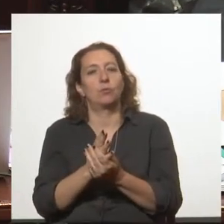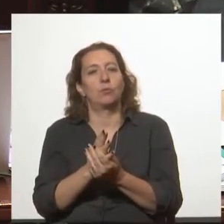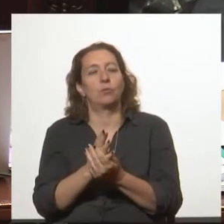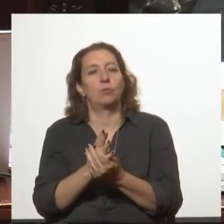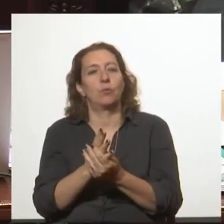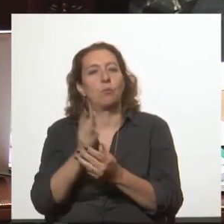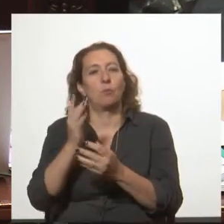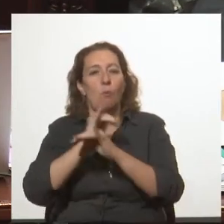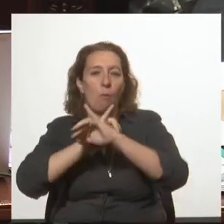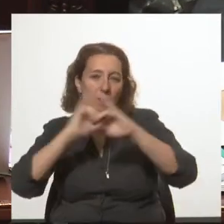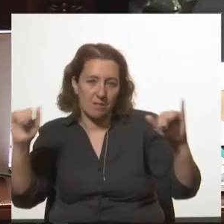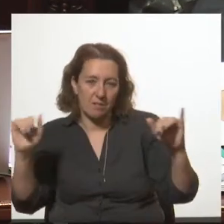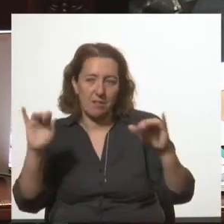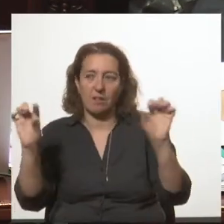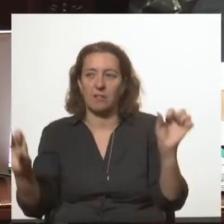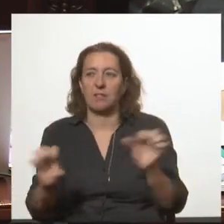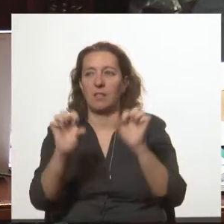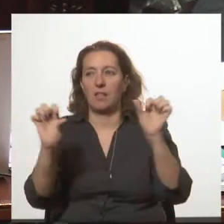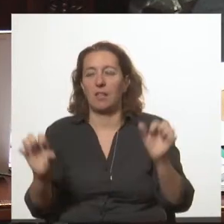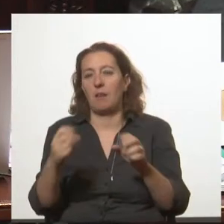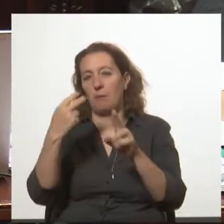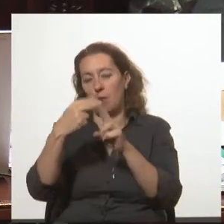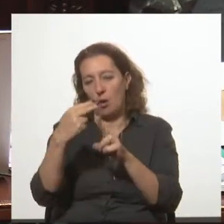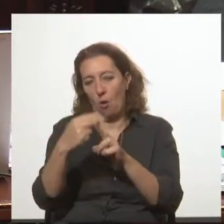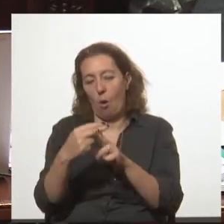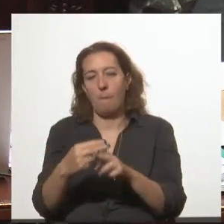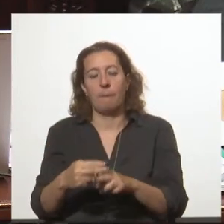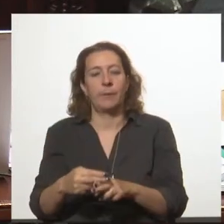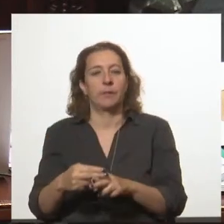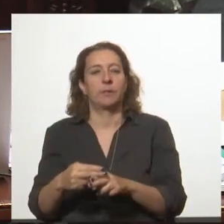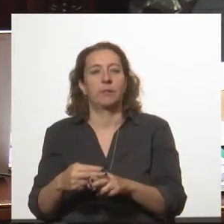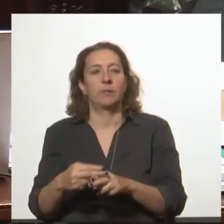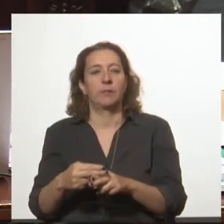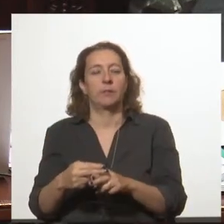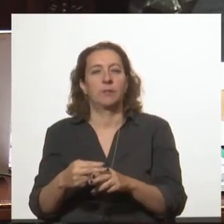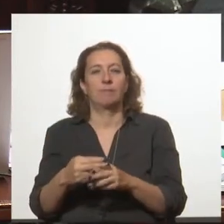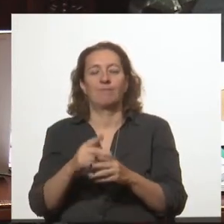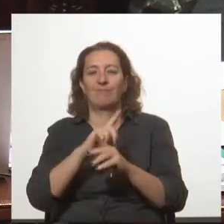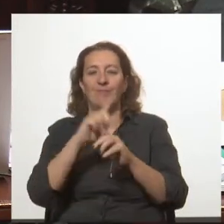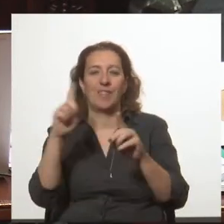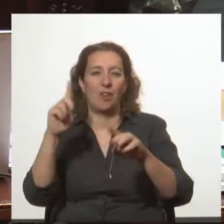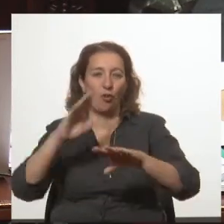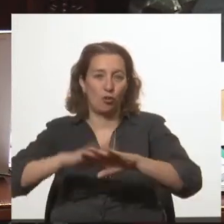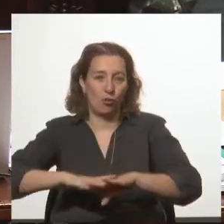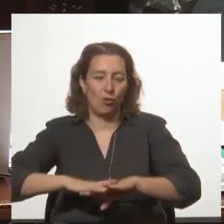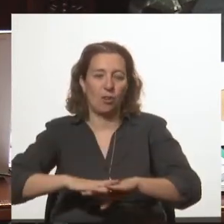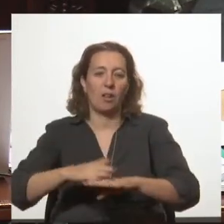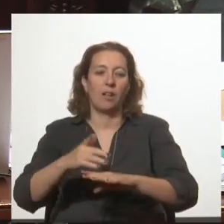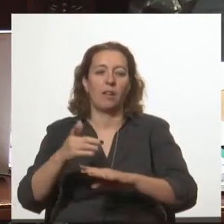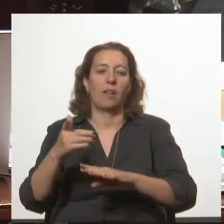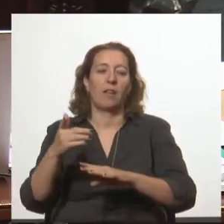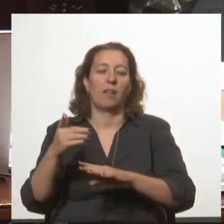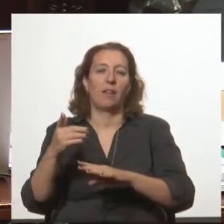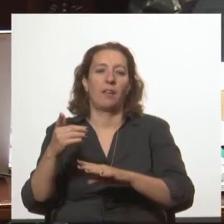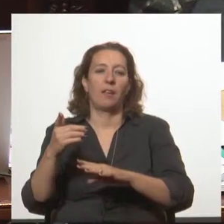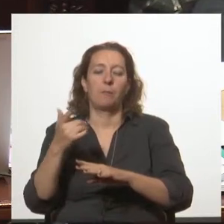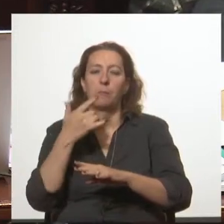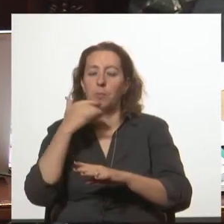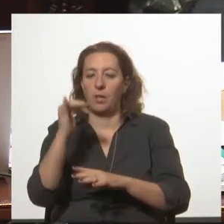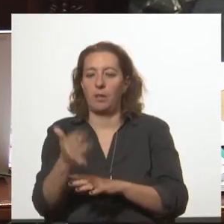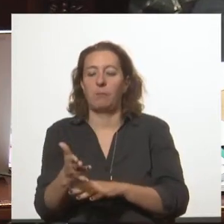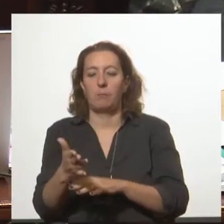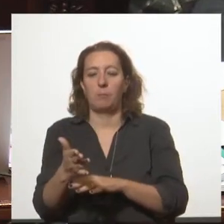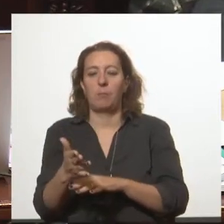de publicidad que se generaba por la mención del nombre e intangibles que tenía que ver con eventuales este